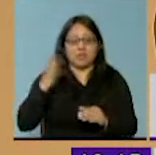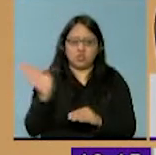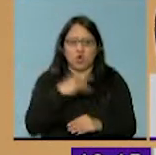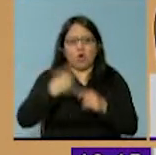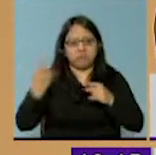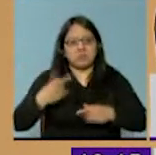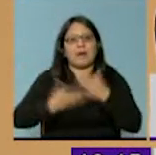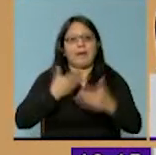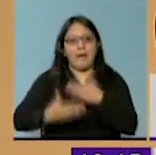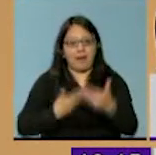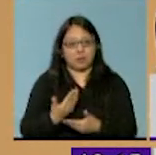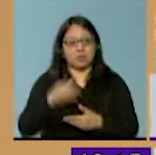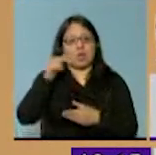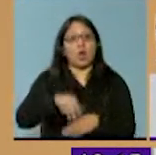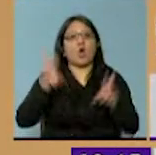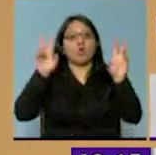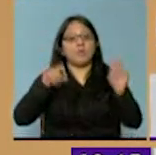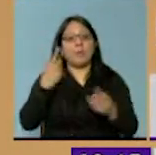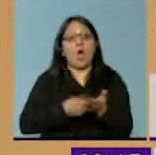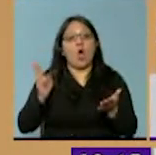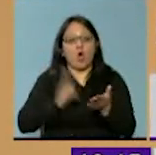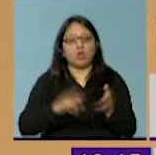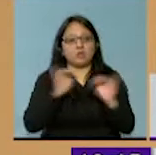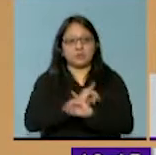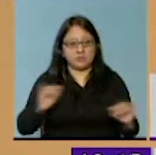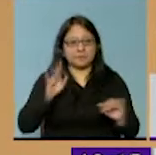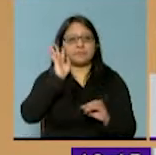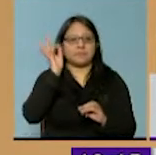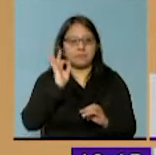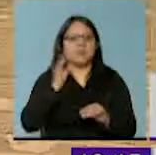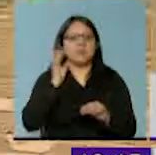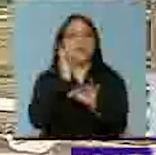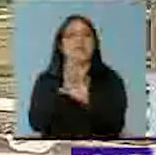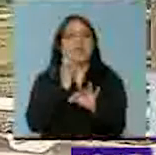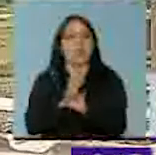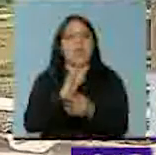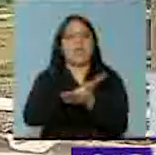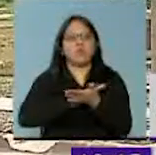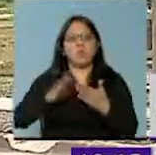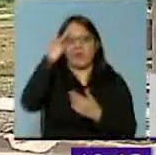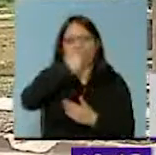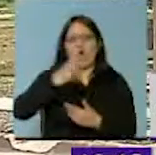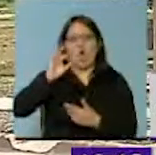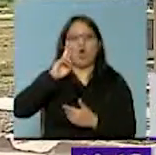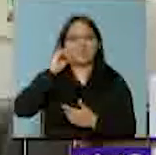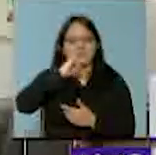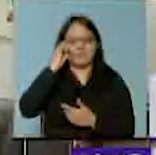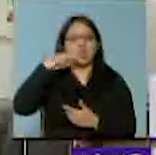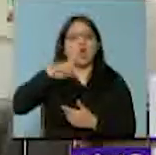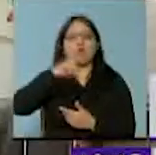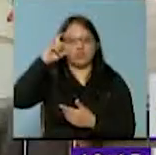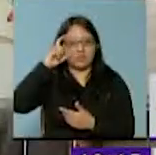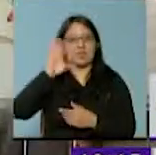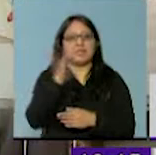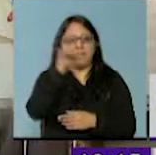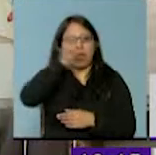con un tema que conoce la sociedad y que está vinculado con el manejo del Colegio Nuevo Horizonte, los reclamos que hubieron por parte de los docentes. ¿Te acuerdas